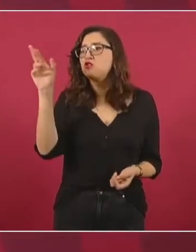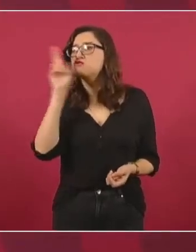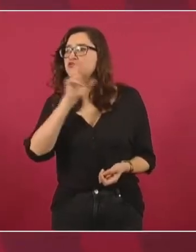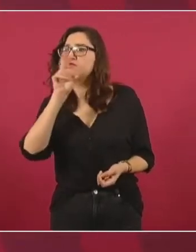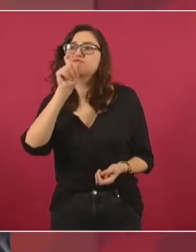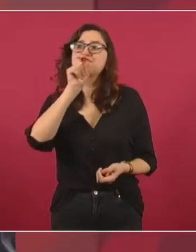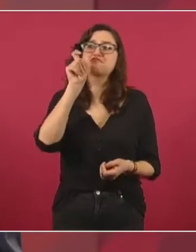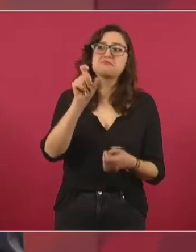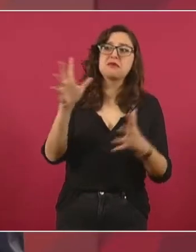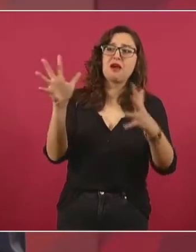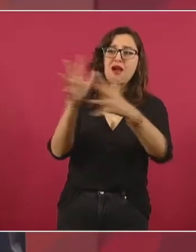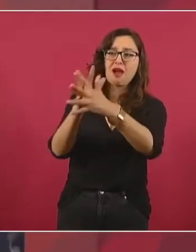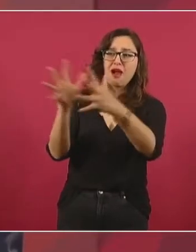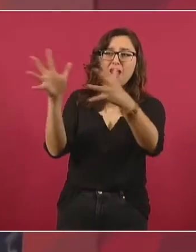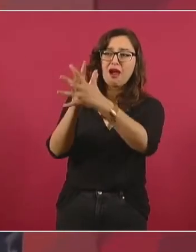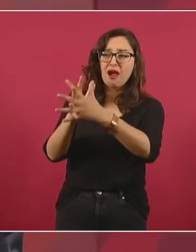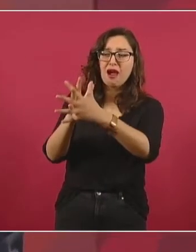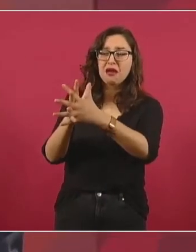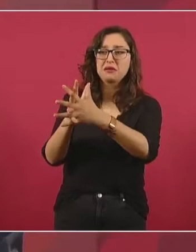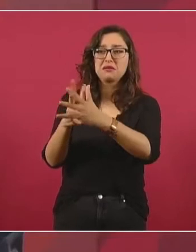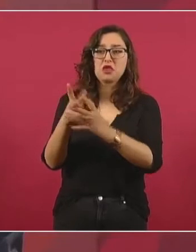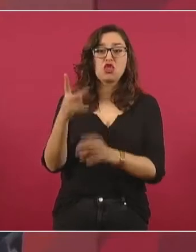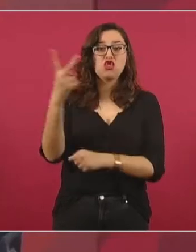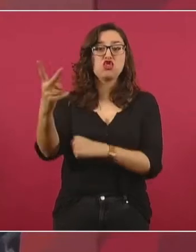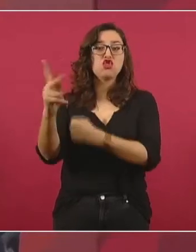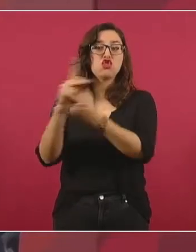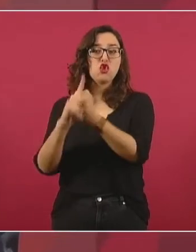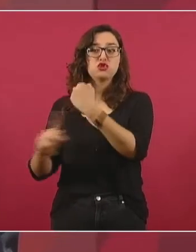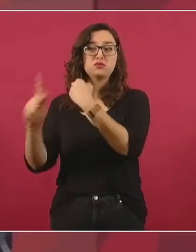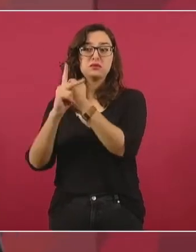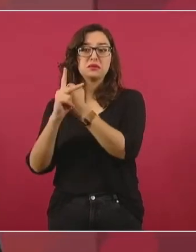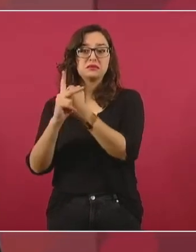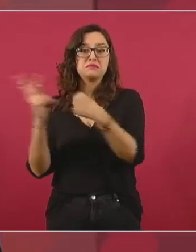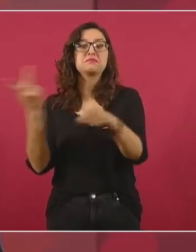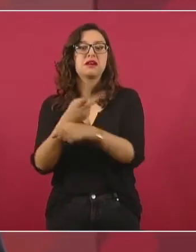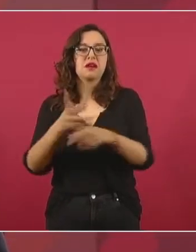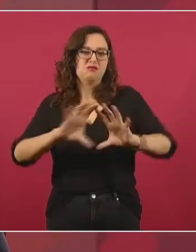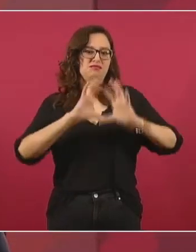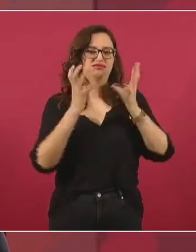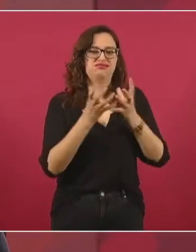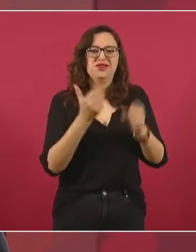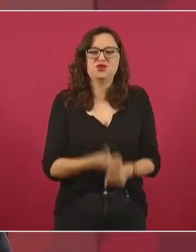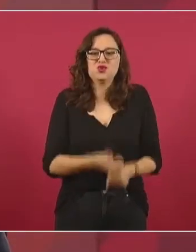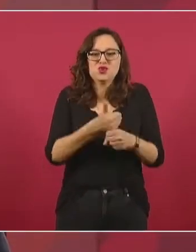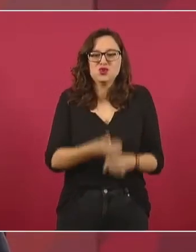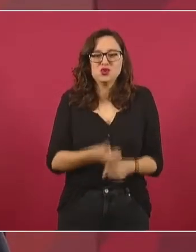se desató por entero la inflación.